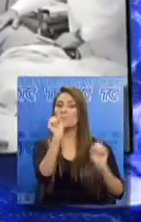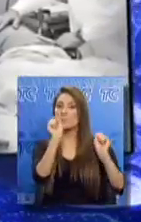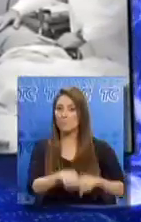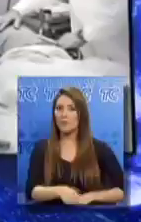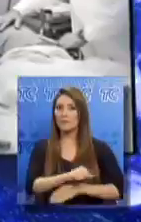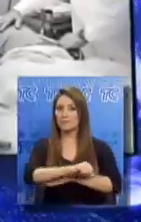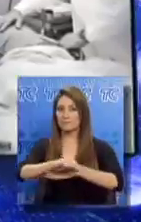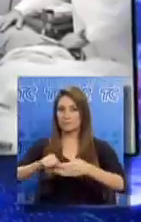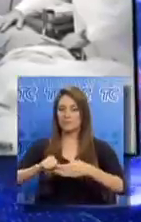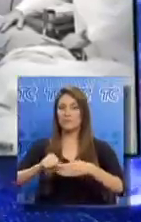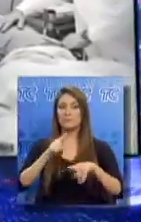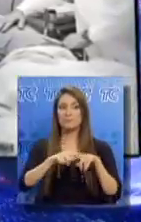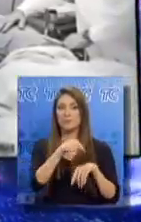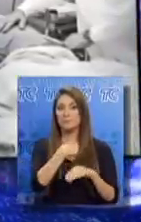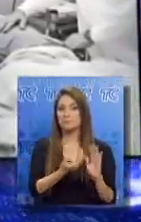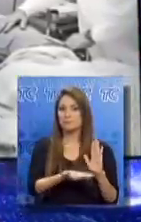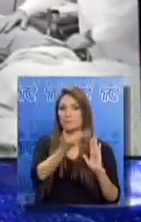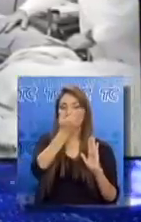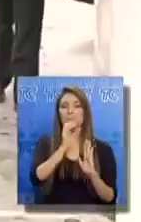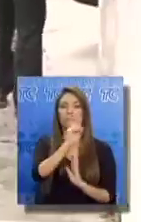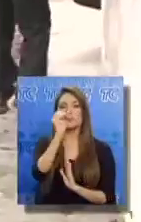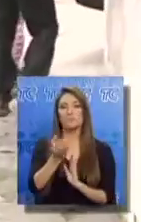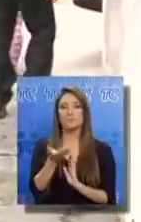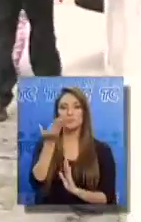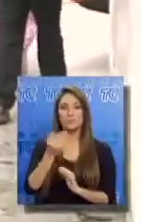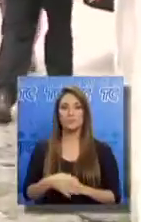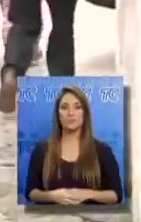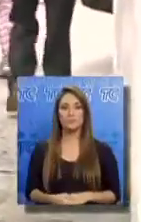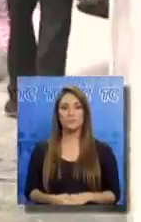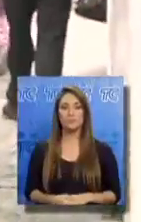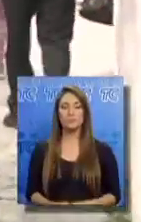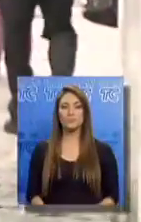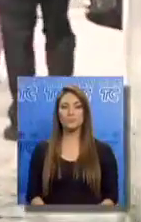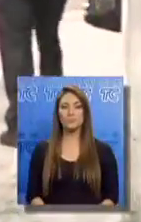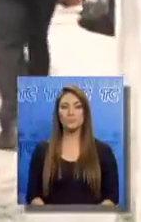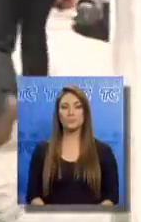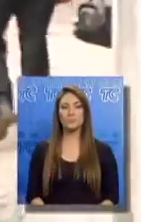nacimientos se deben dar por esta práctica. Karen Haro, TC Televisión.